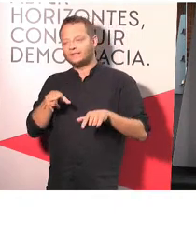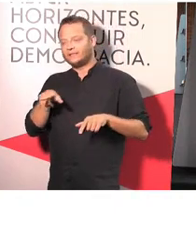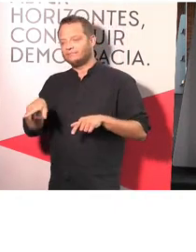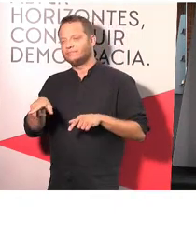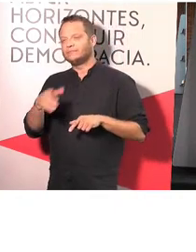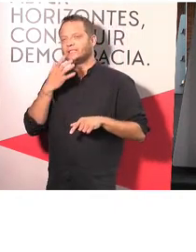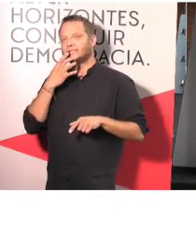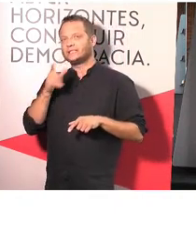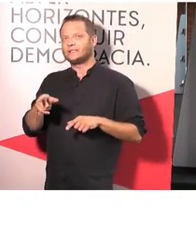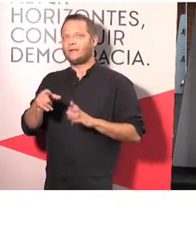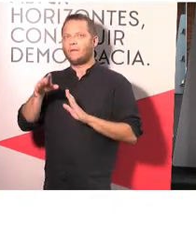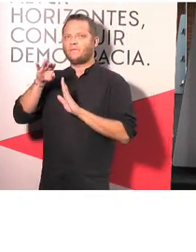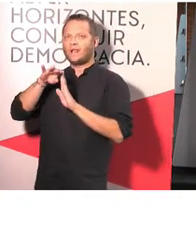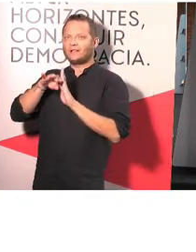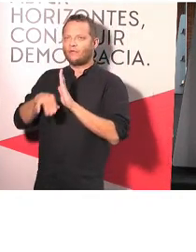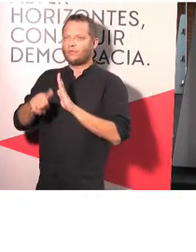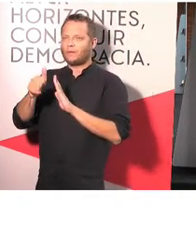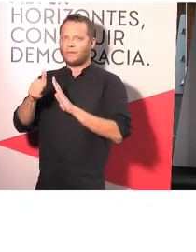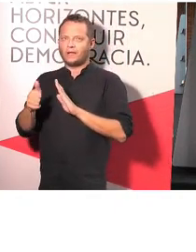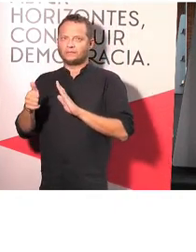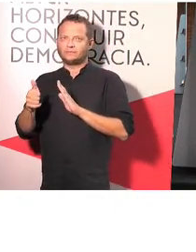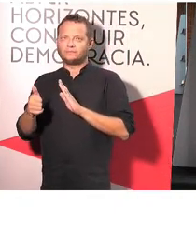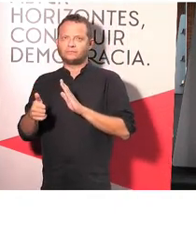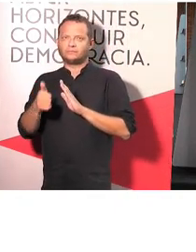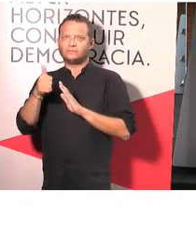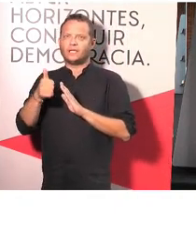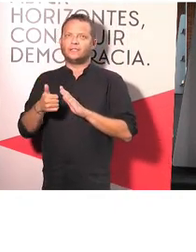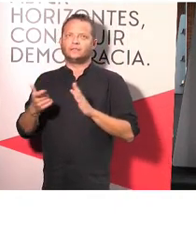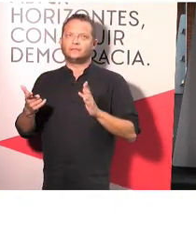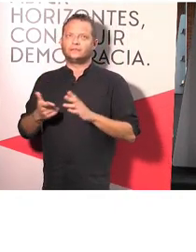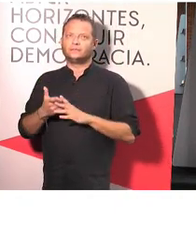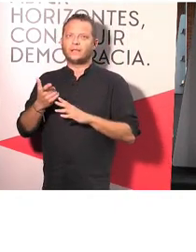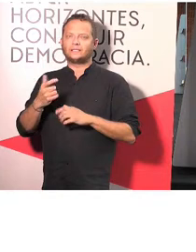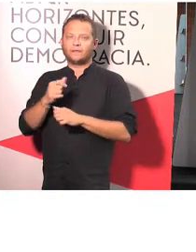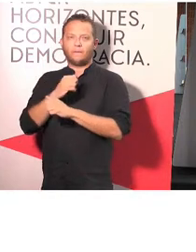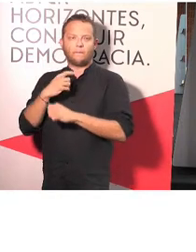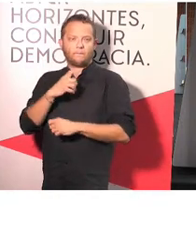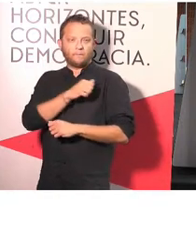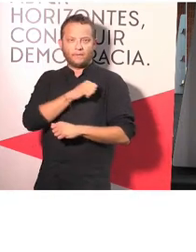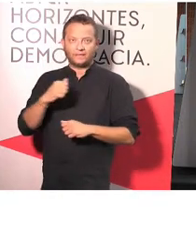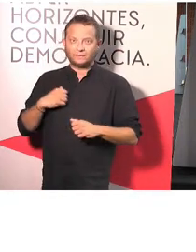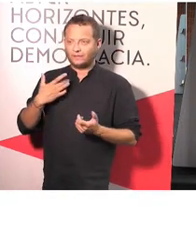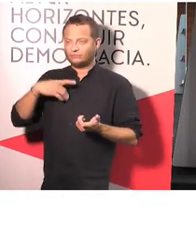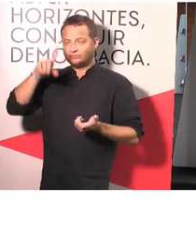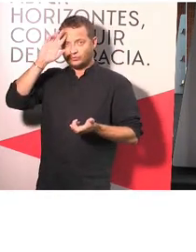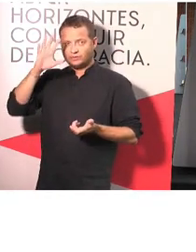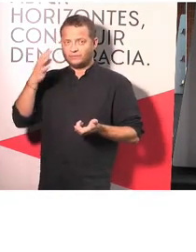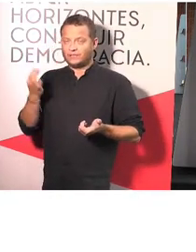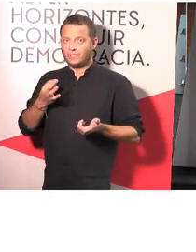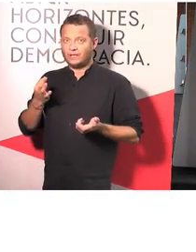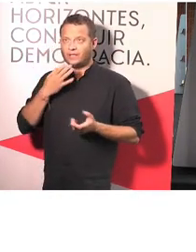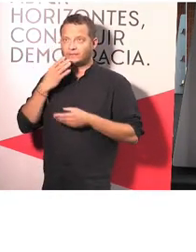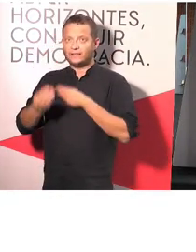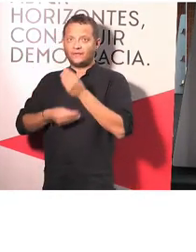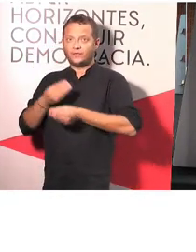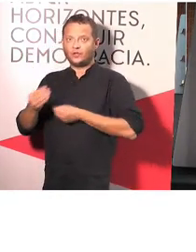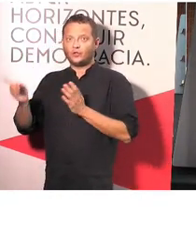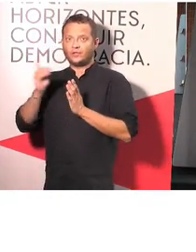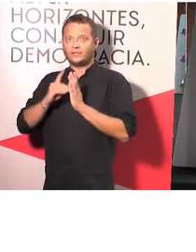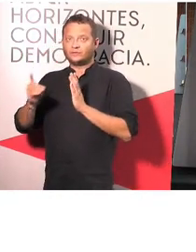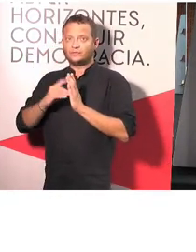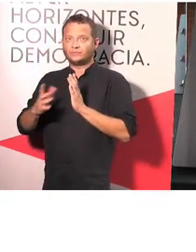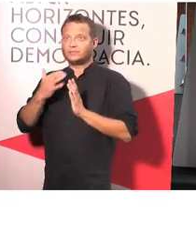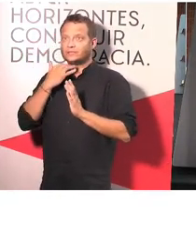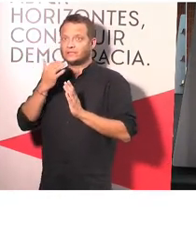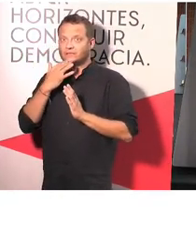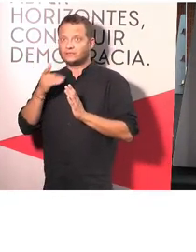son plataformas lockdown, que se llama plataformas privativas, que tú no sabes lo que está haciendo con los datos y que